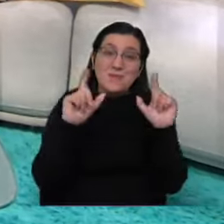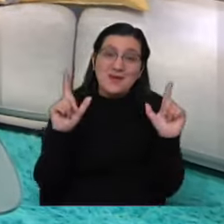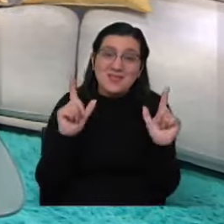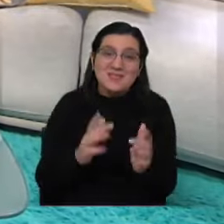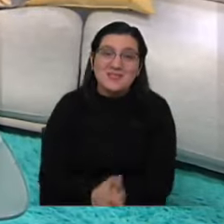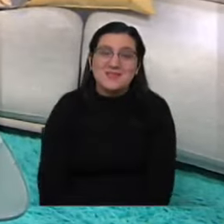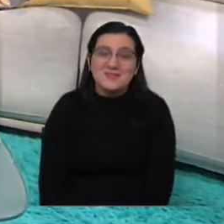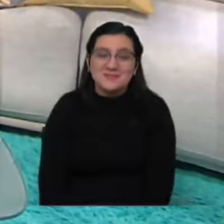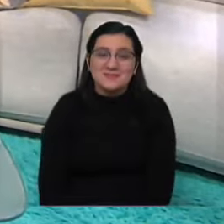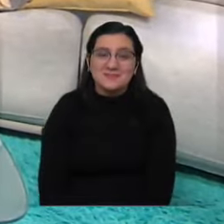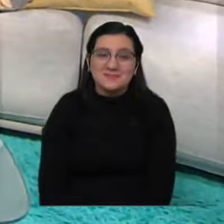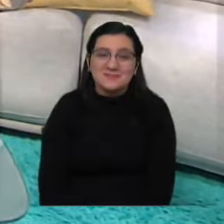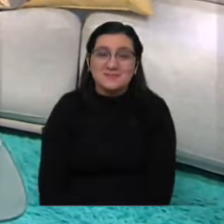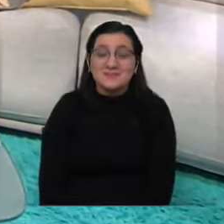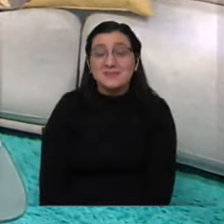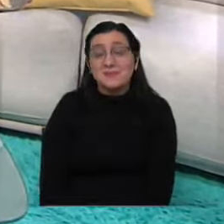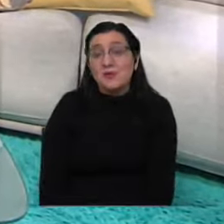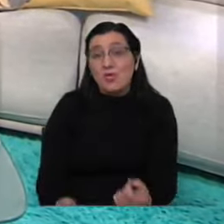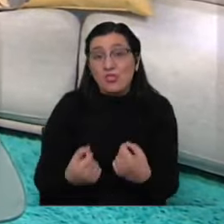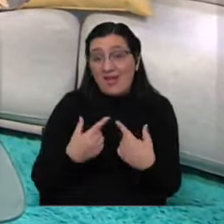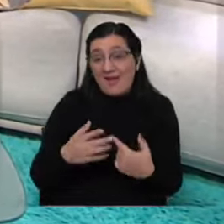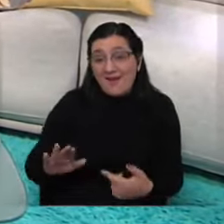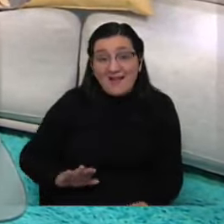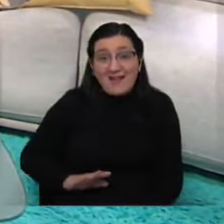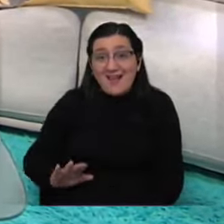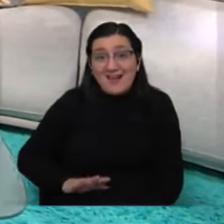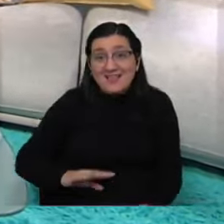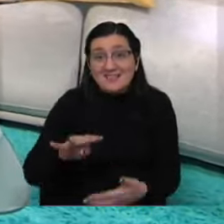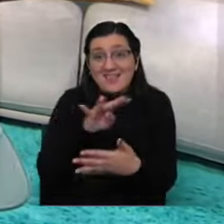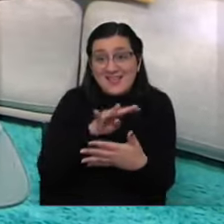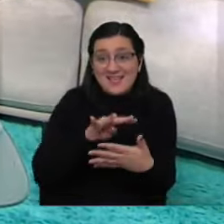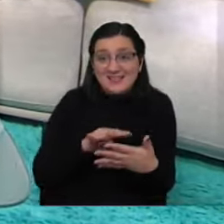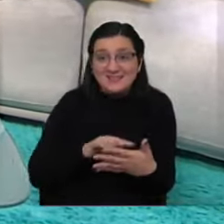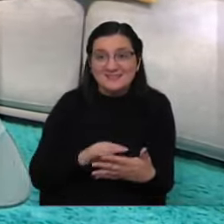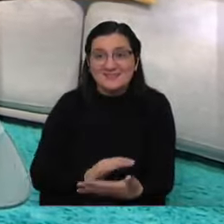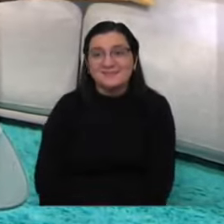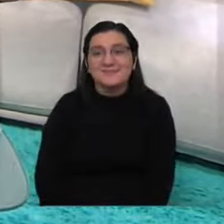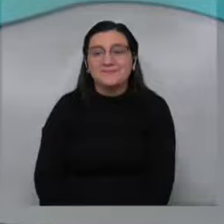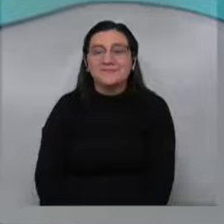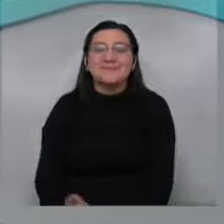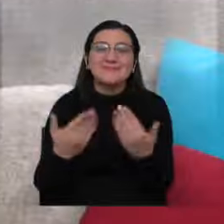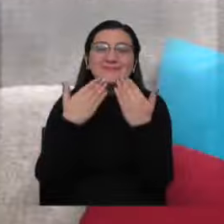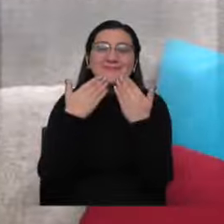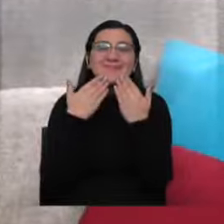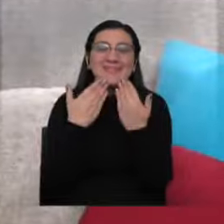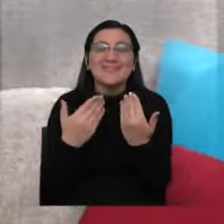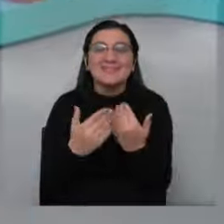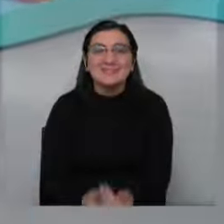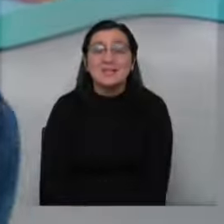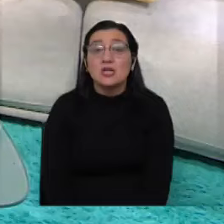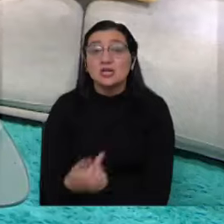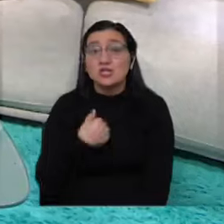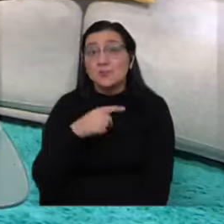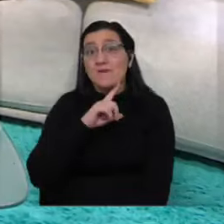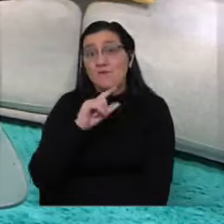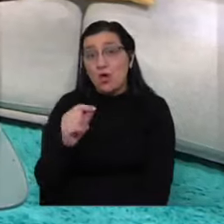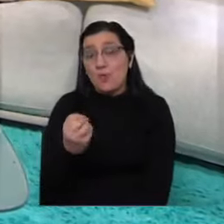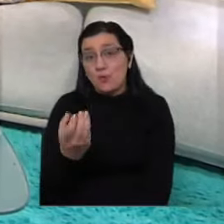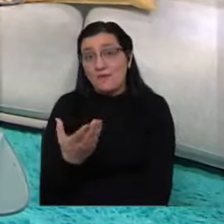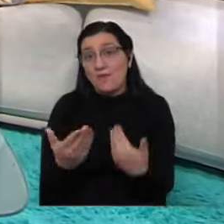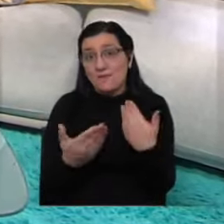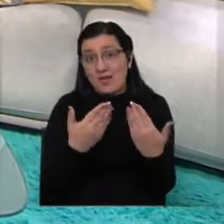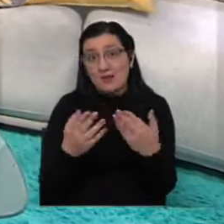tener sí ganas de leer que es la el fin primero y último este espacio maravilloso Exacto Muchas gracias edes yo me voy porque lo tengo que convocar